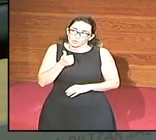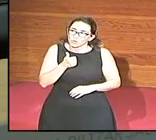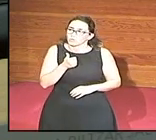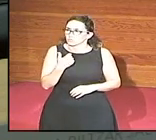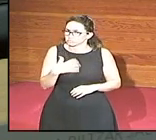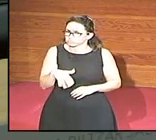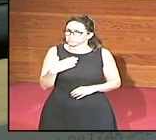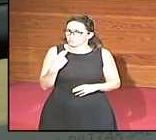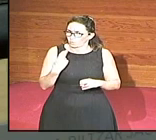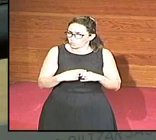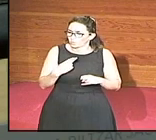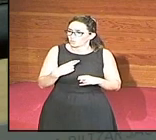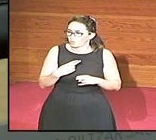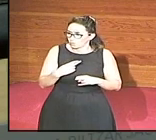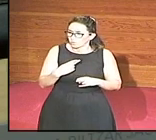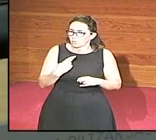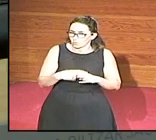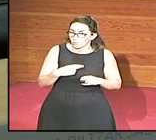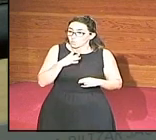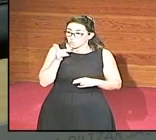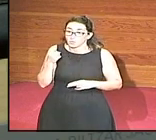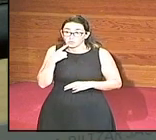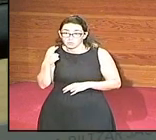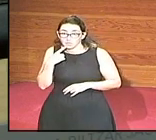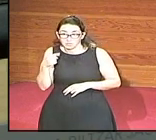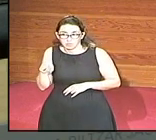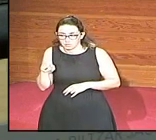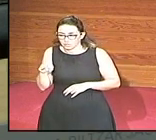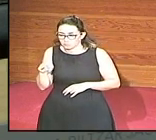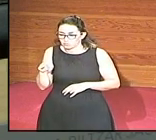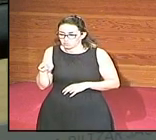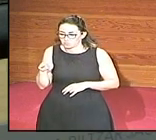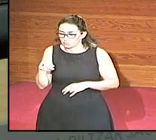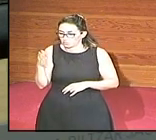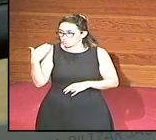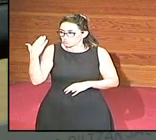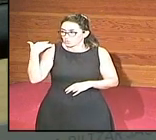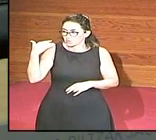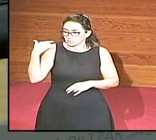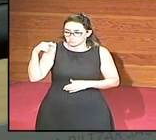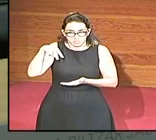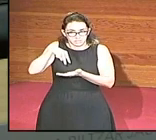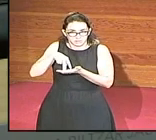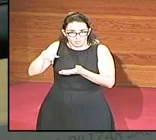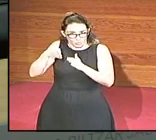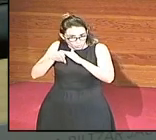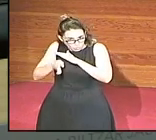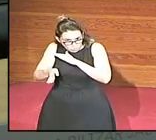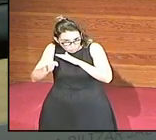jodida, porque ella estuvo aquí, decía que había estado, bueno, debe ser de antes de la guerra, pero porque me dijo que había